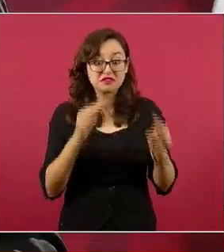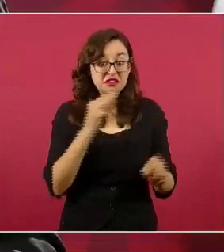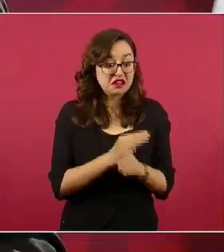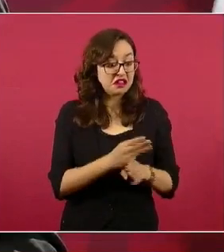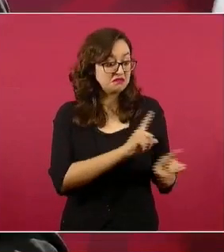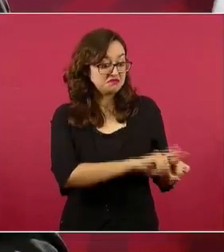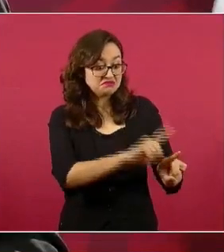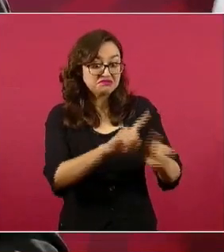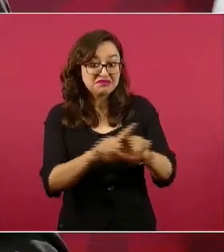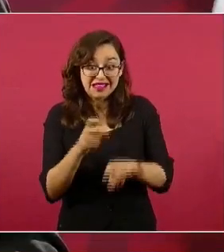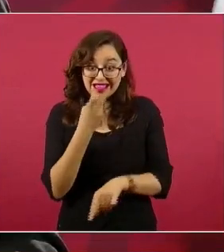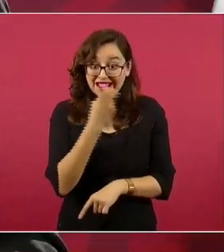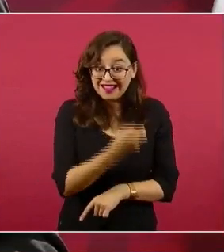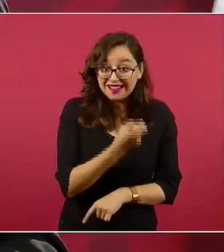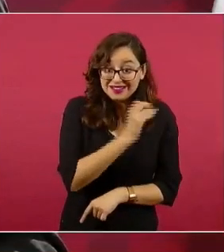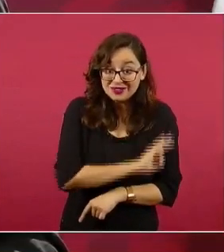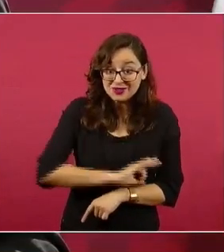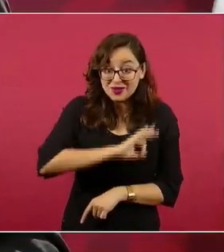hay